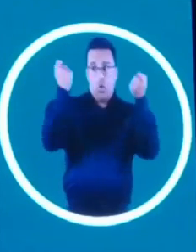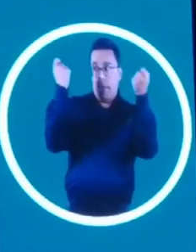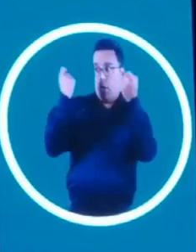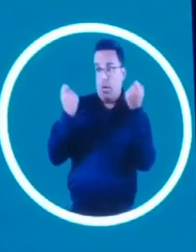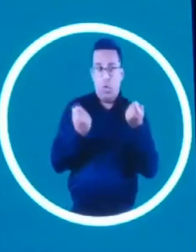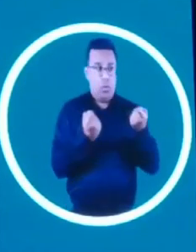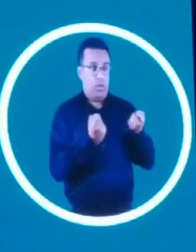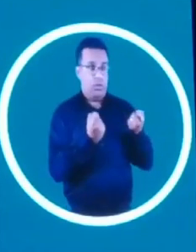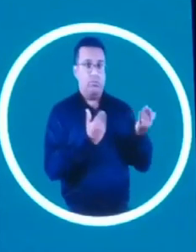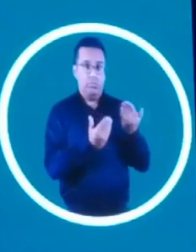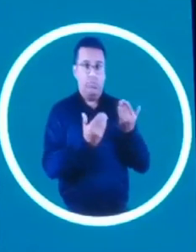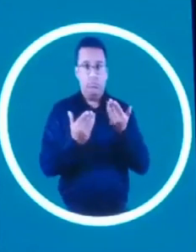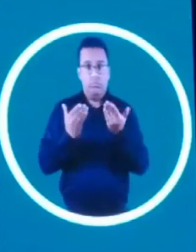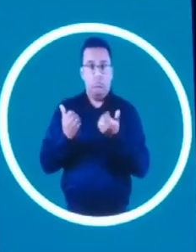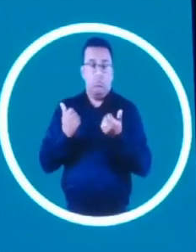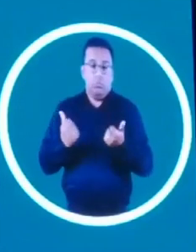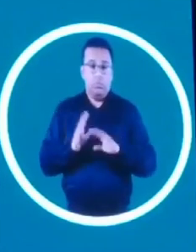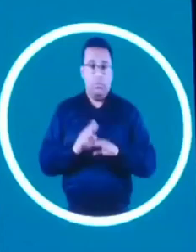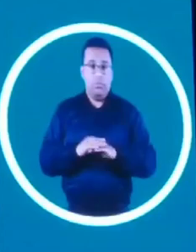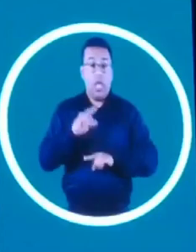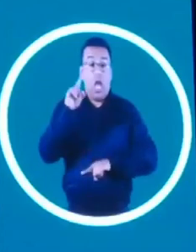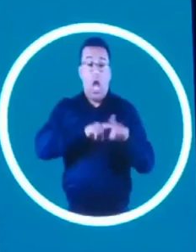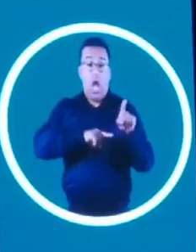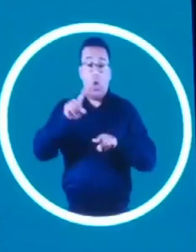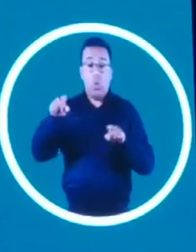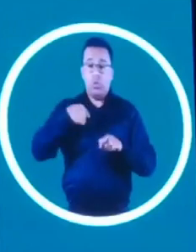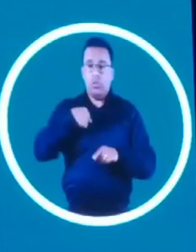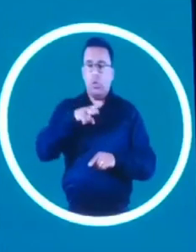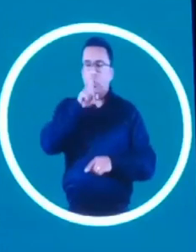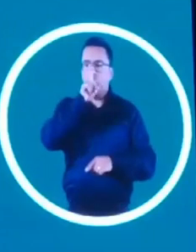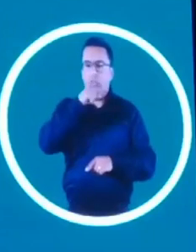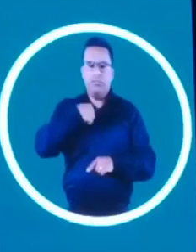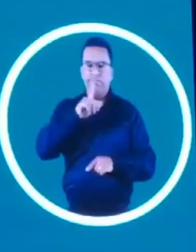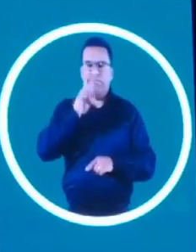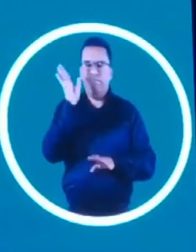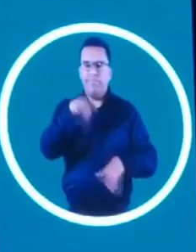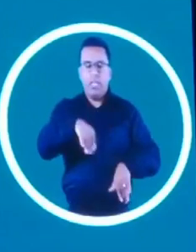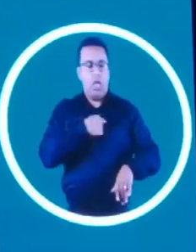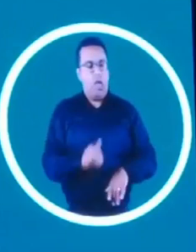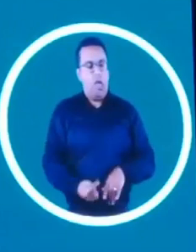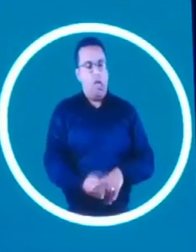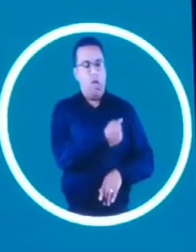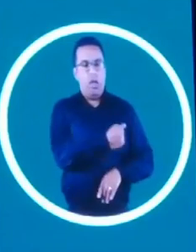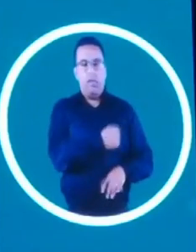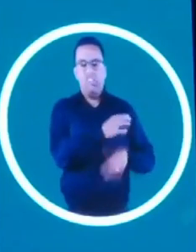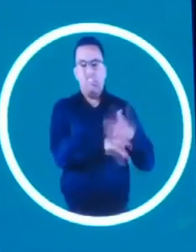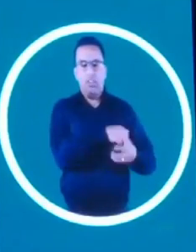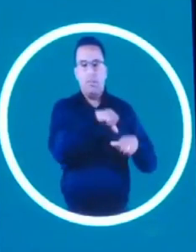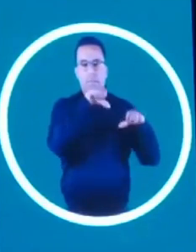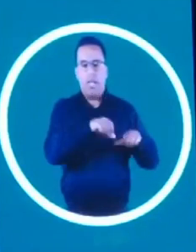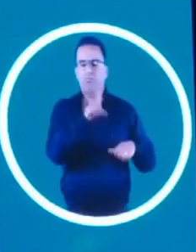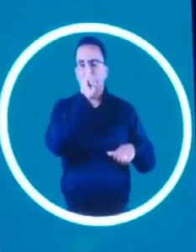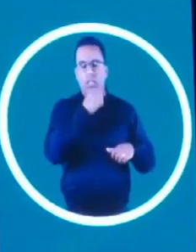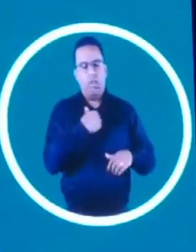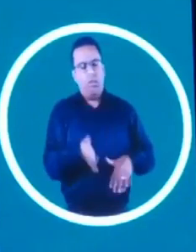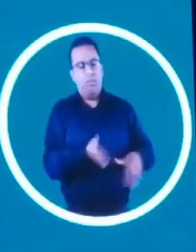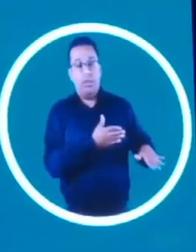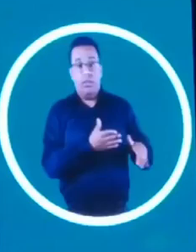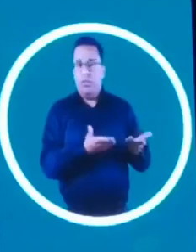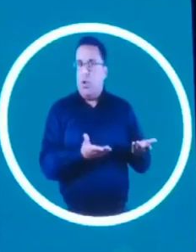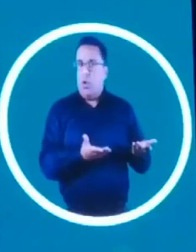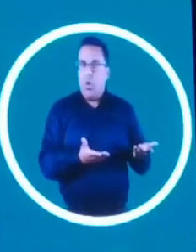pues muchas también se han hecho a espaldas de unas realidades, y ya lo decía el presidente, es necesario pensar en la